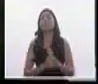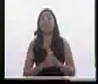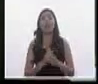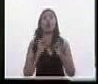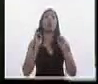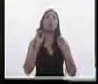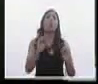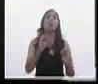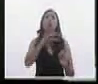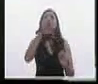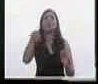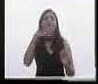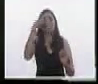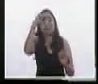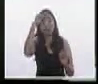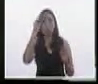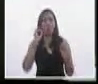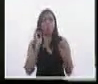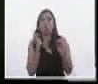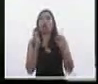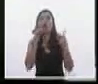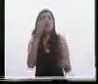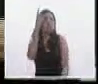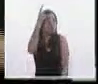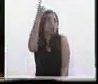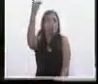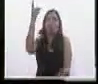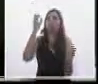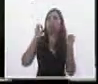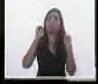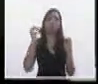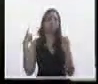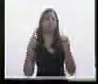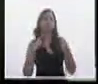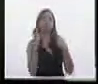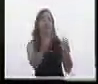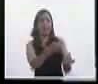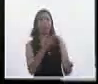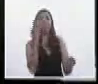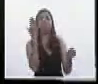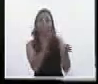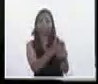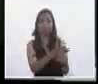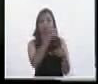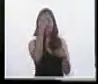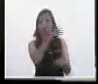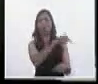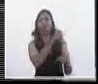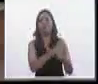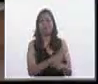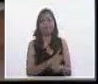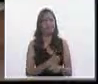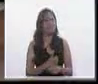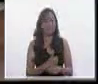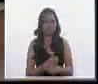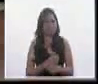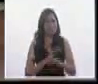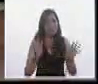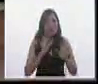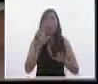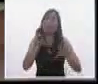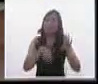algo eh que que que Dios o las deidades mandaron para que esa familia sufriera así Y todavía se